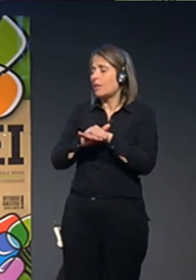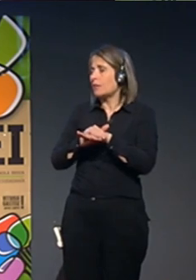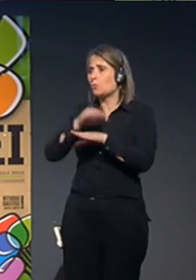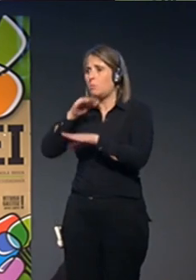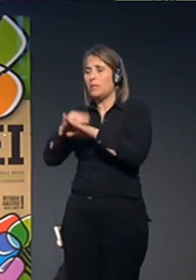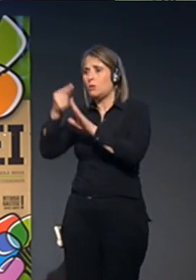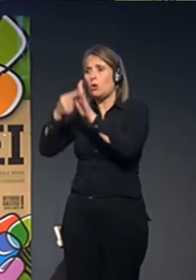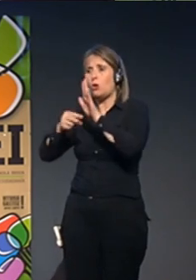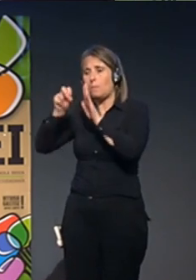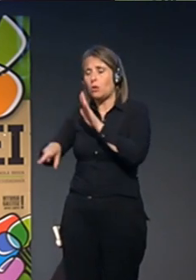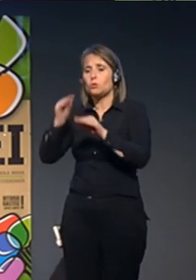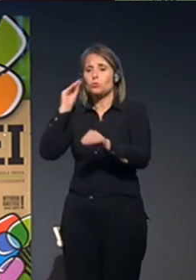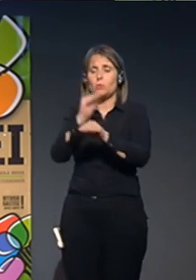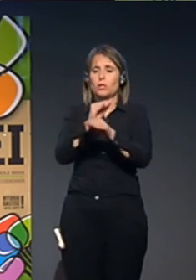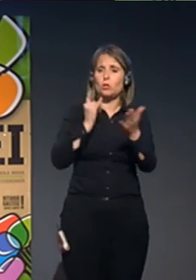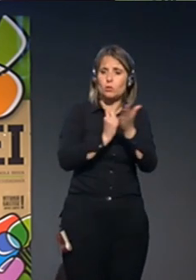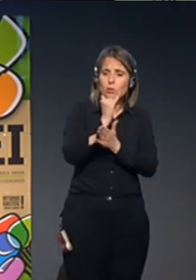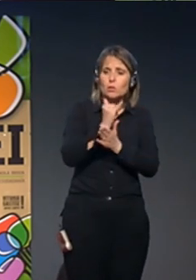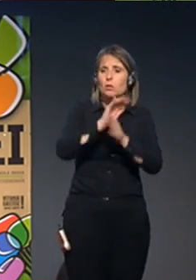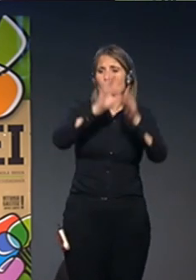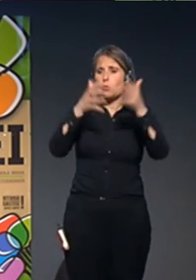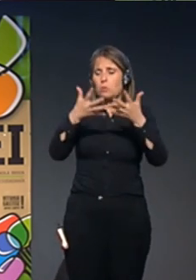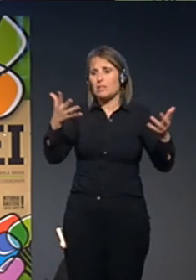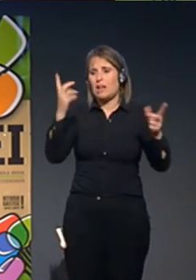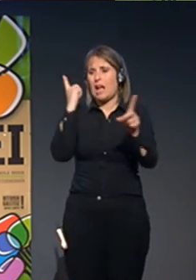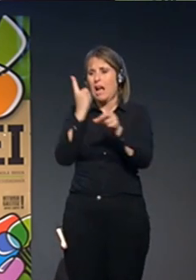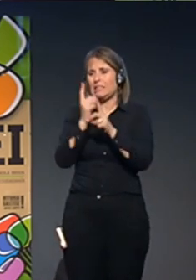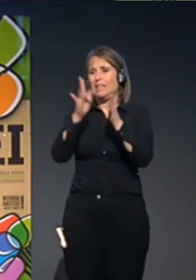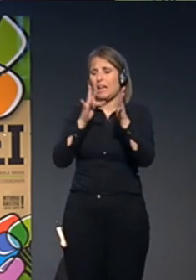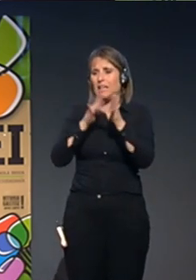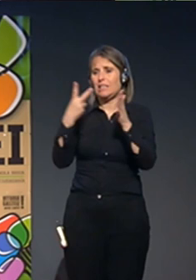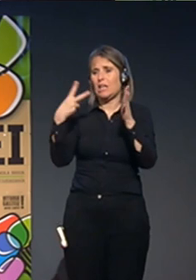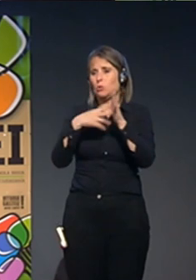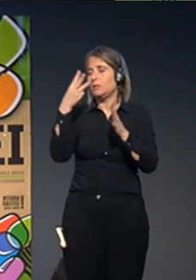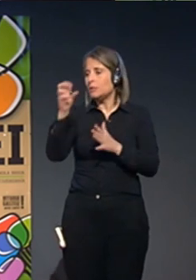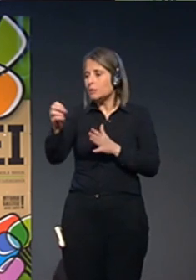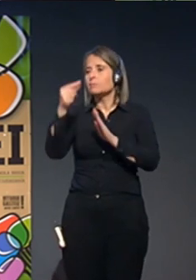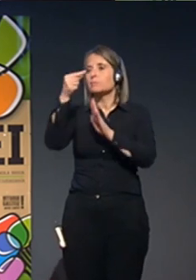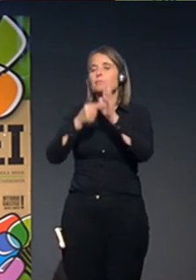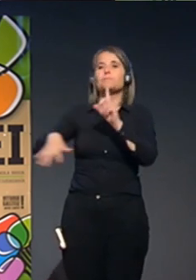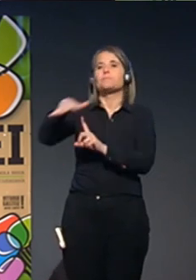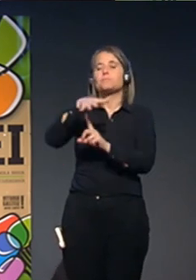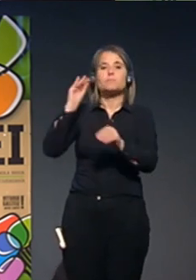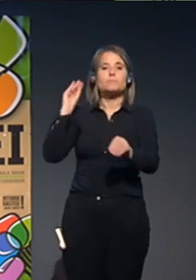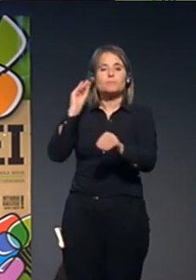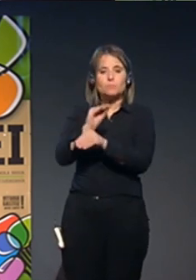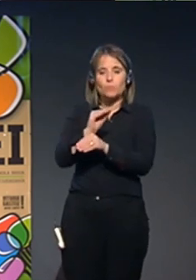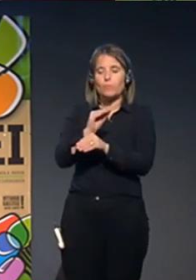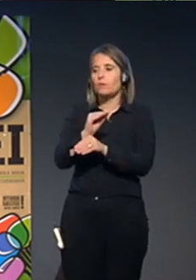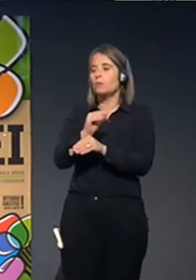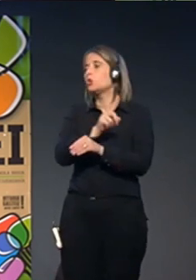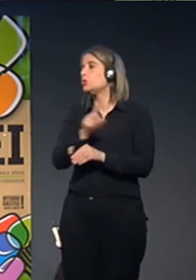es dar más a los agricultores a los lobbies más antiagenda 2030 Quitar todas las condiciones ambientales dar subvenciones en